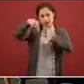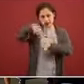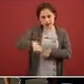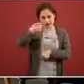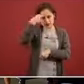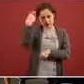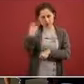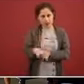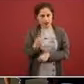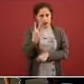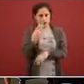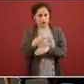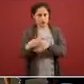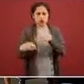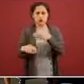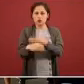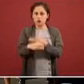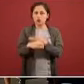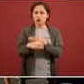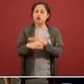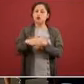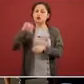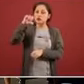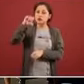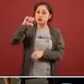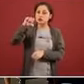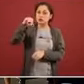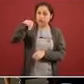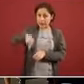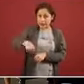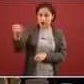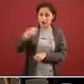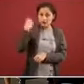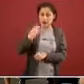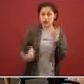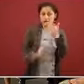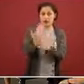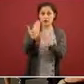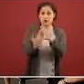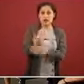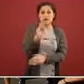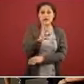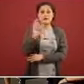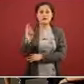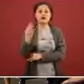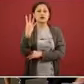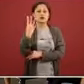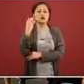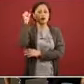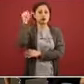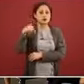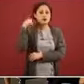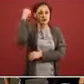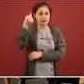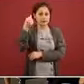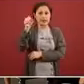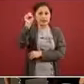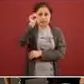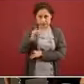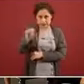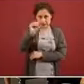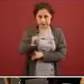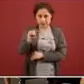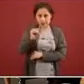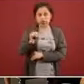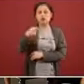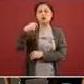cosas. Una, la mañanera del 4 de abril, en sábado, fue la primera mañanera, tuve oportunidad